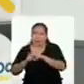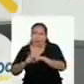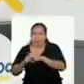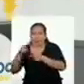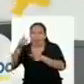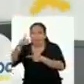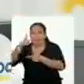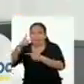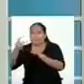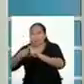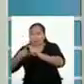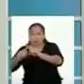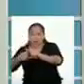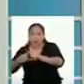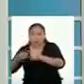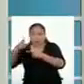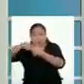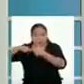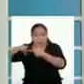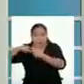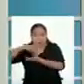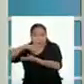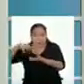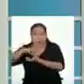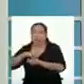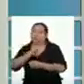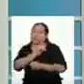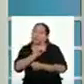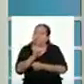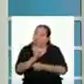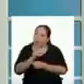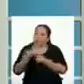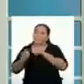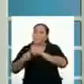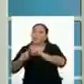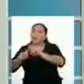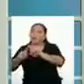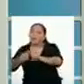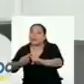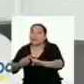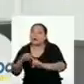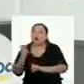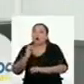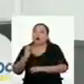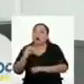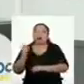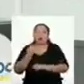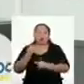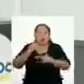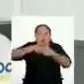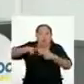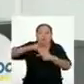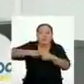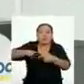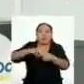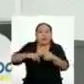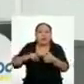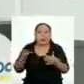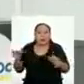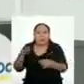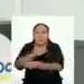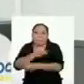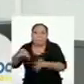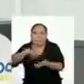divisiones a la vez? No, o tienen multiplicaciones o solo tienen divisiones. Y